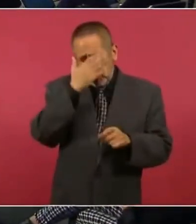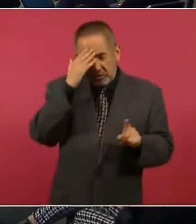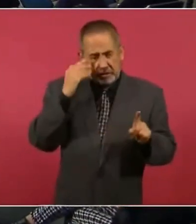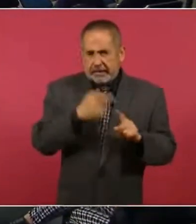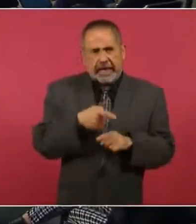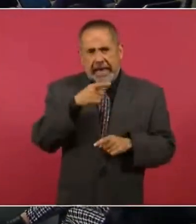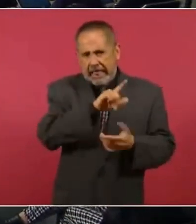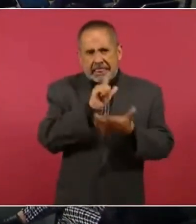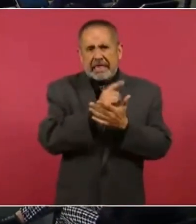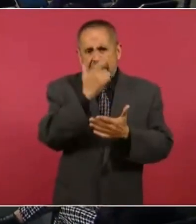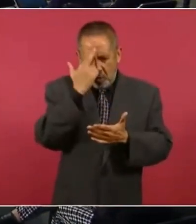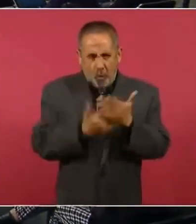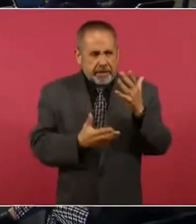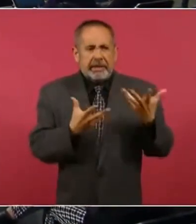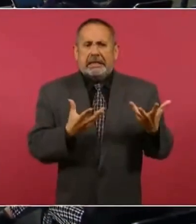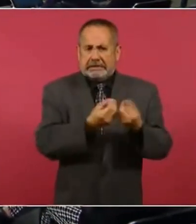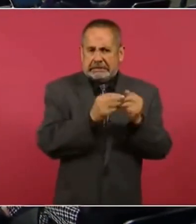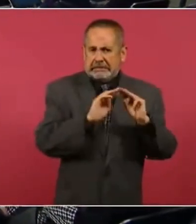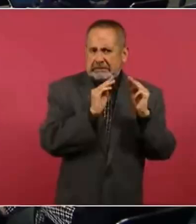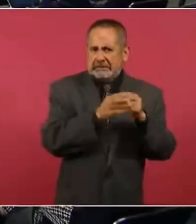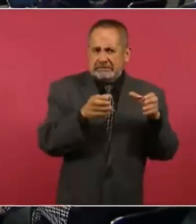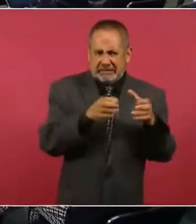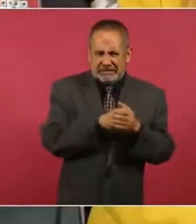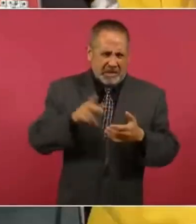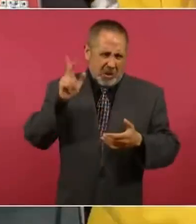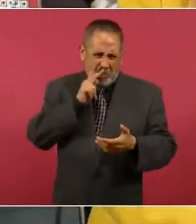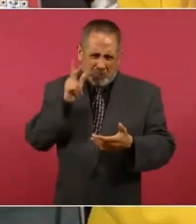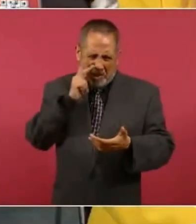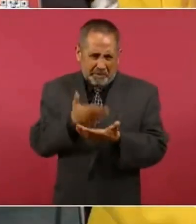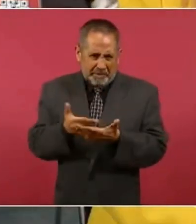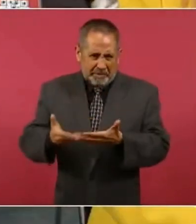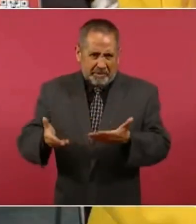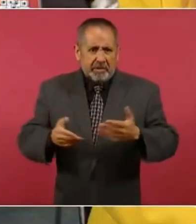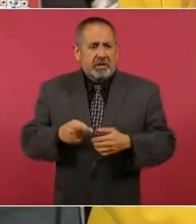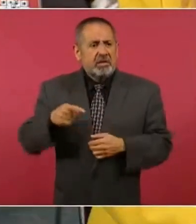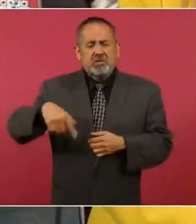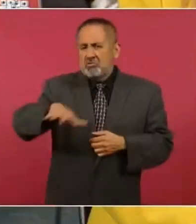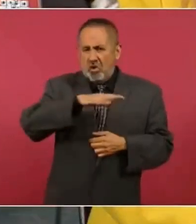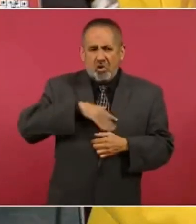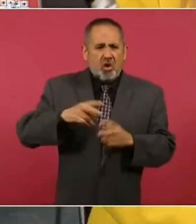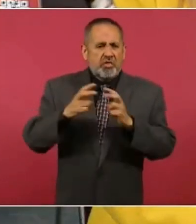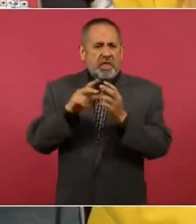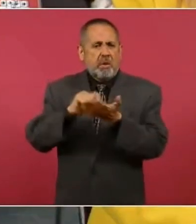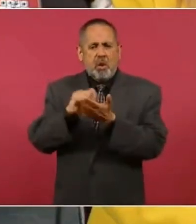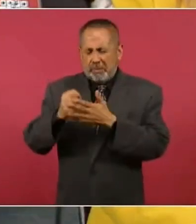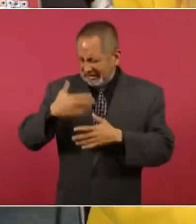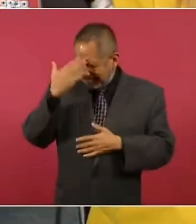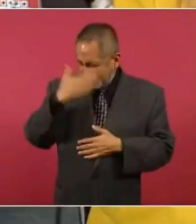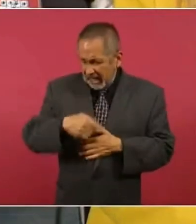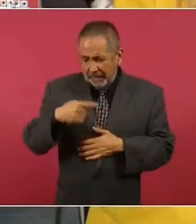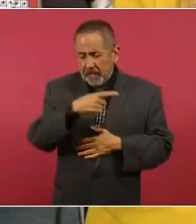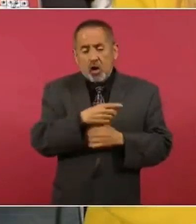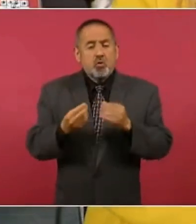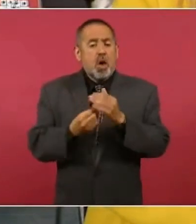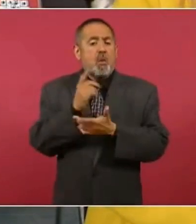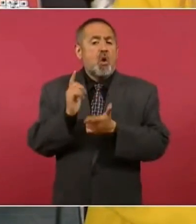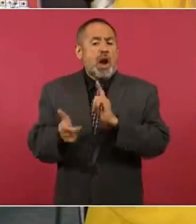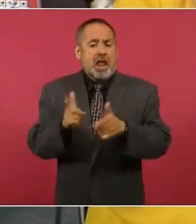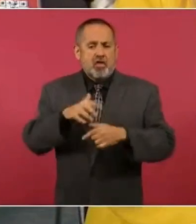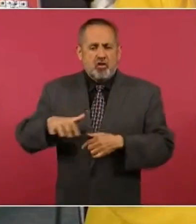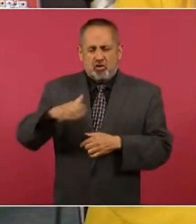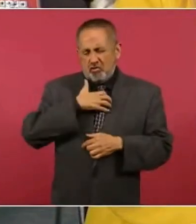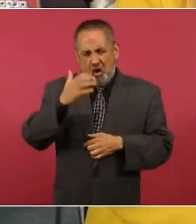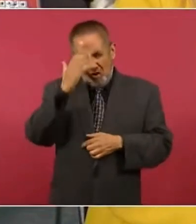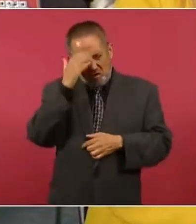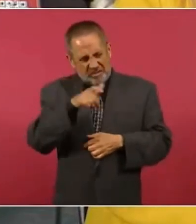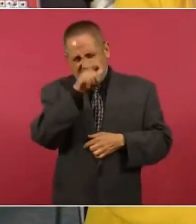un delincuente que opera para un cártel criminal. Y está comprobado, pregúntele a los tamaulipecos, pregúntele a los de Nuevo Laredo, que lo conocemos muy bien